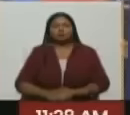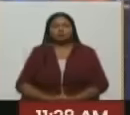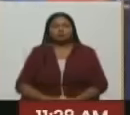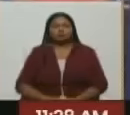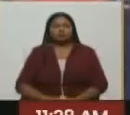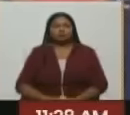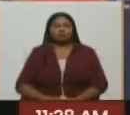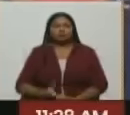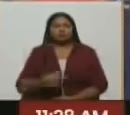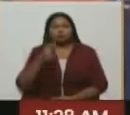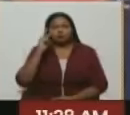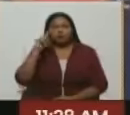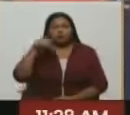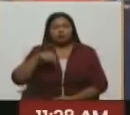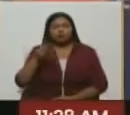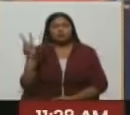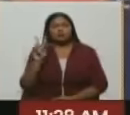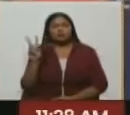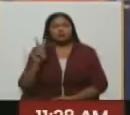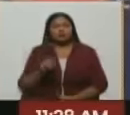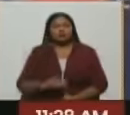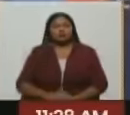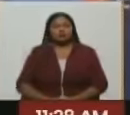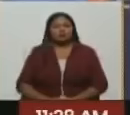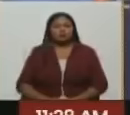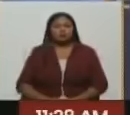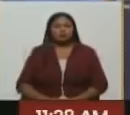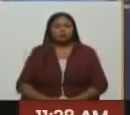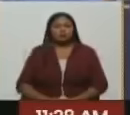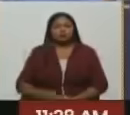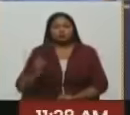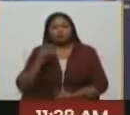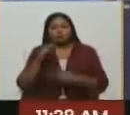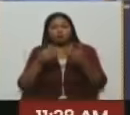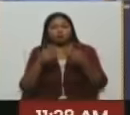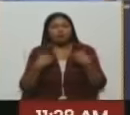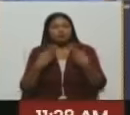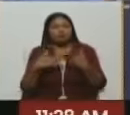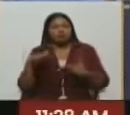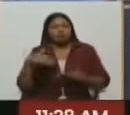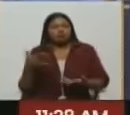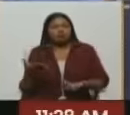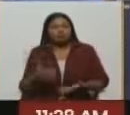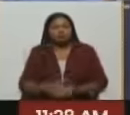no le duele Venezuela? ¿O es que tampoco viven allá?